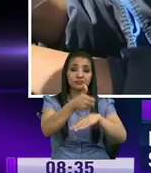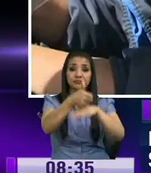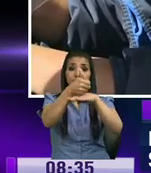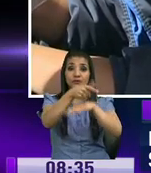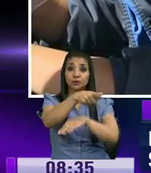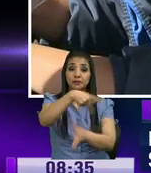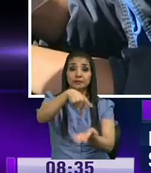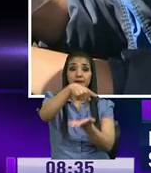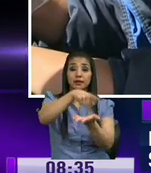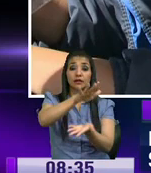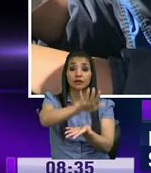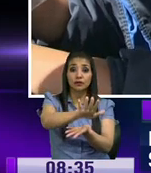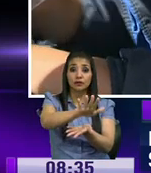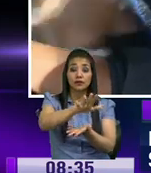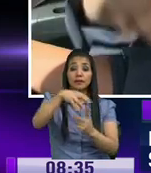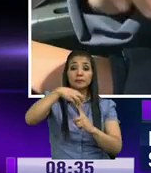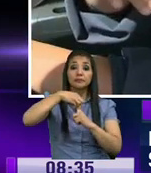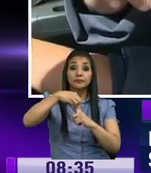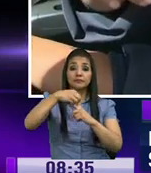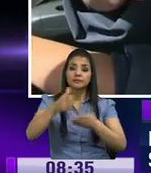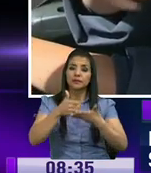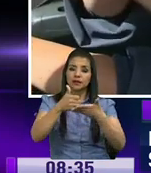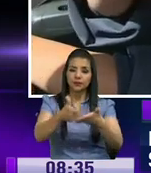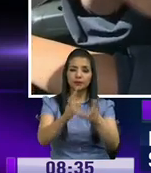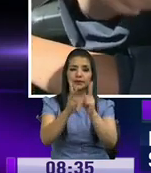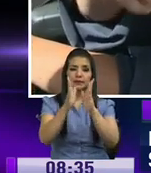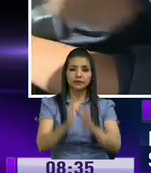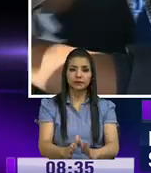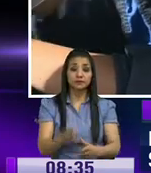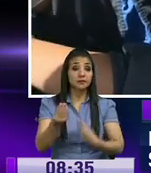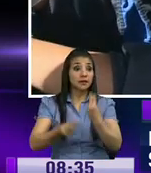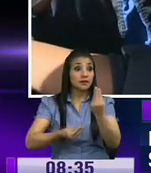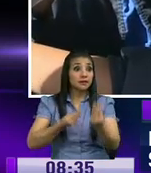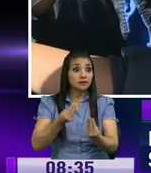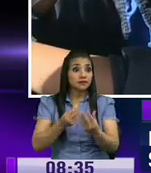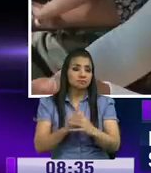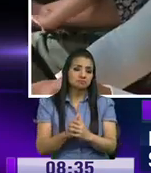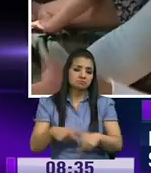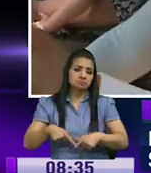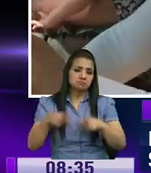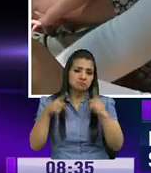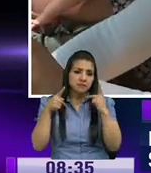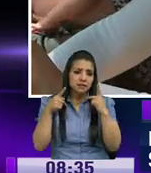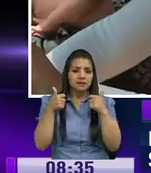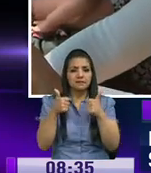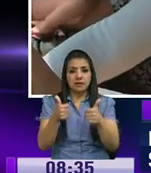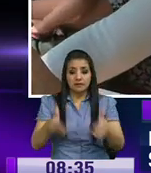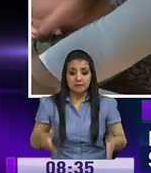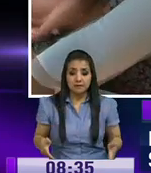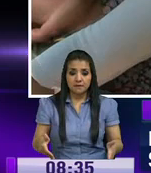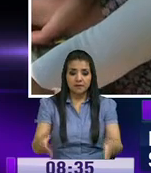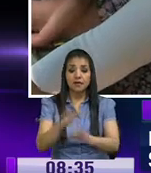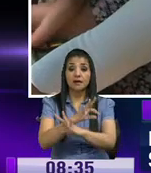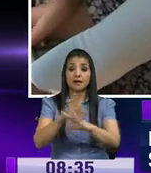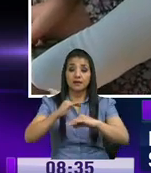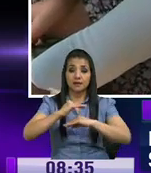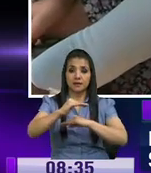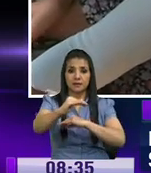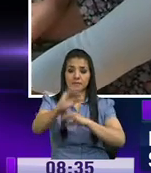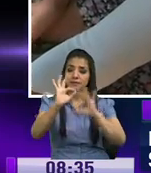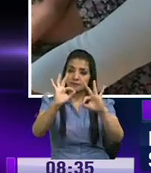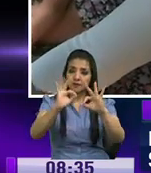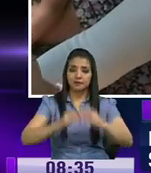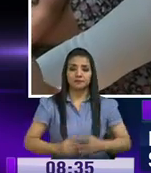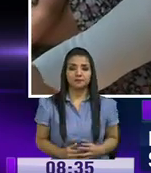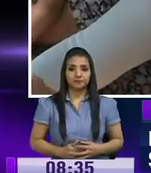autoridades correspondientes y les ayude a estos vecinos que lo que pretenden por lo menos es tener sus vías limpias y días mejores y la vía